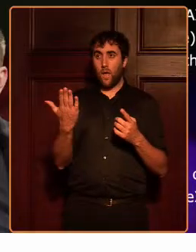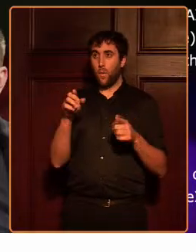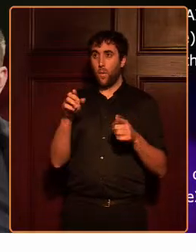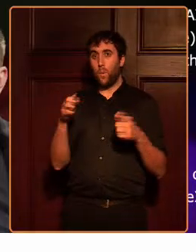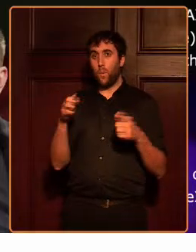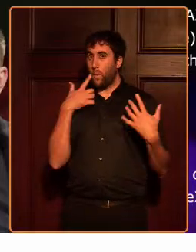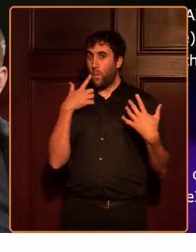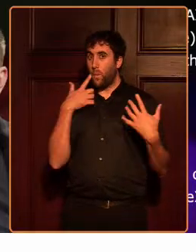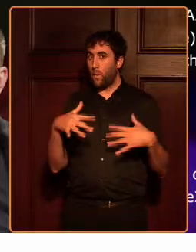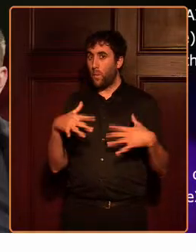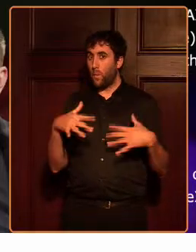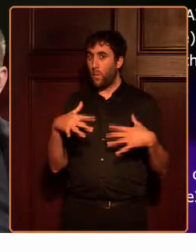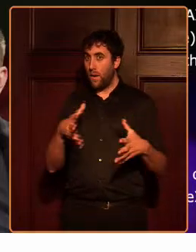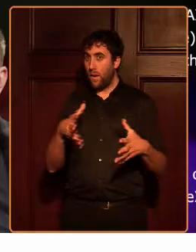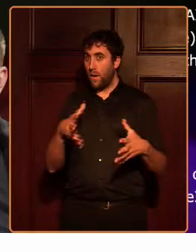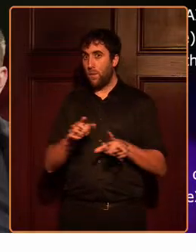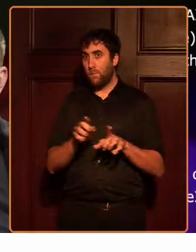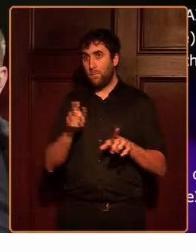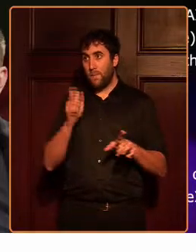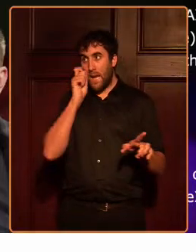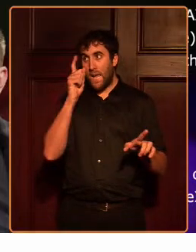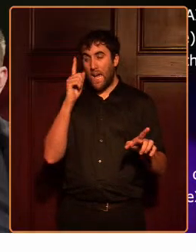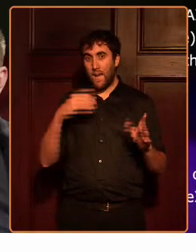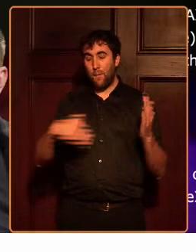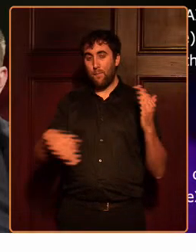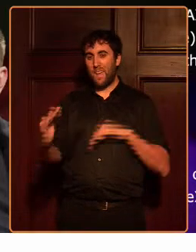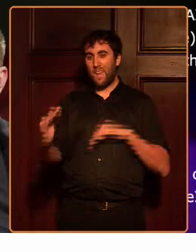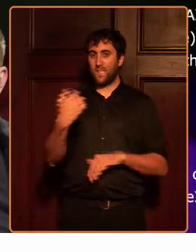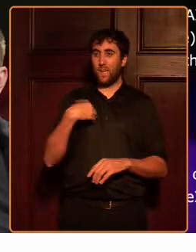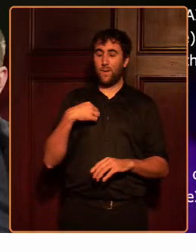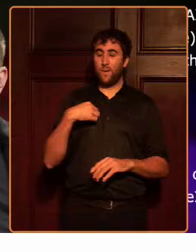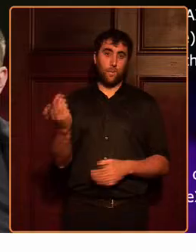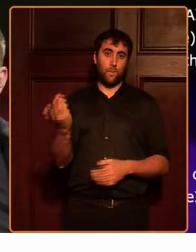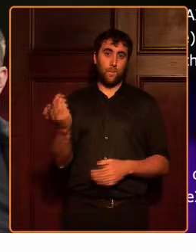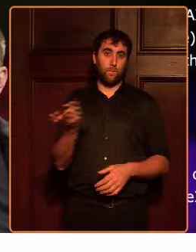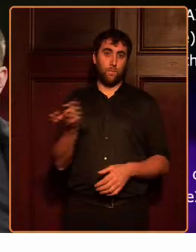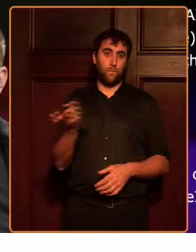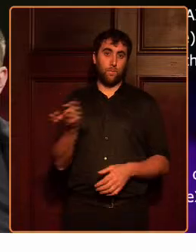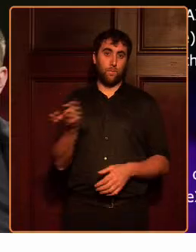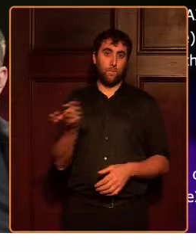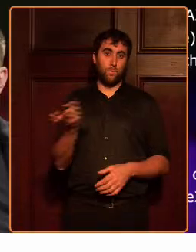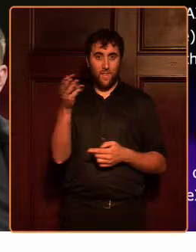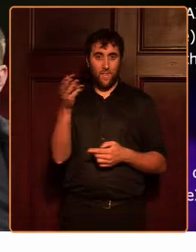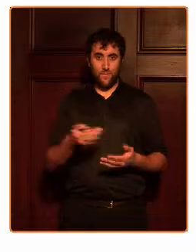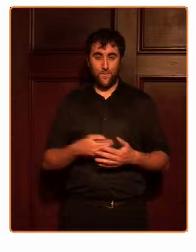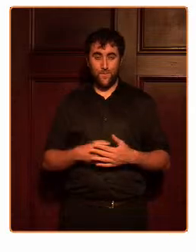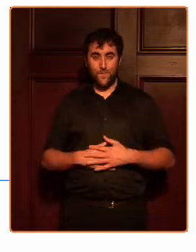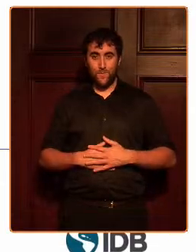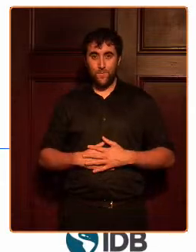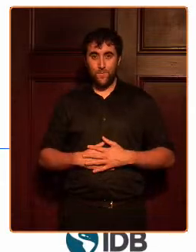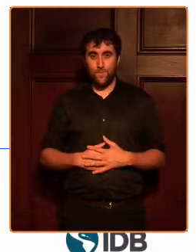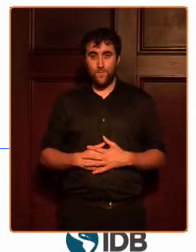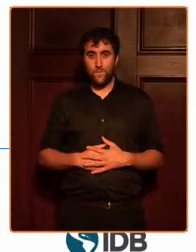puede ser más inteligente o que es más inteligente que nosotros.